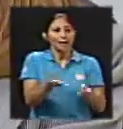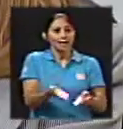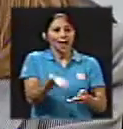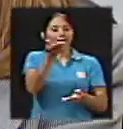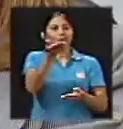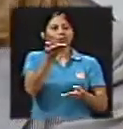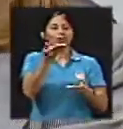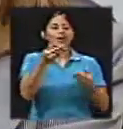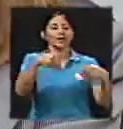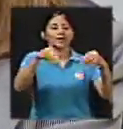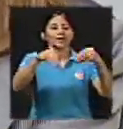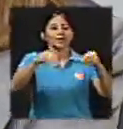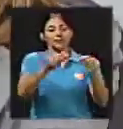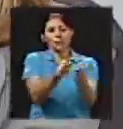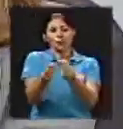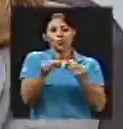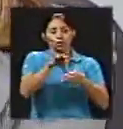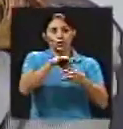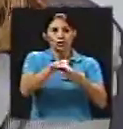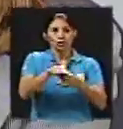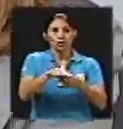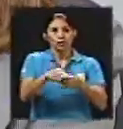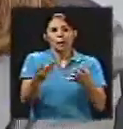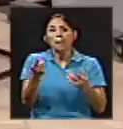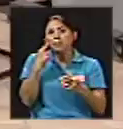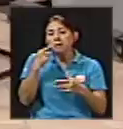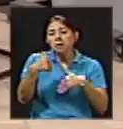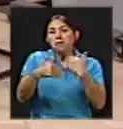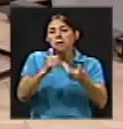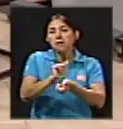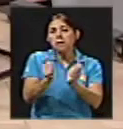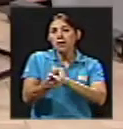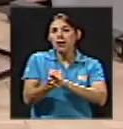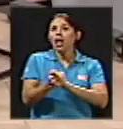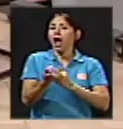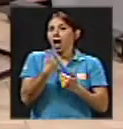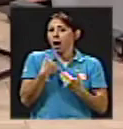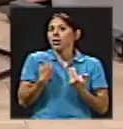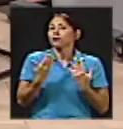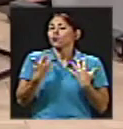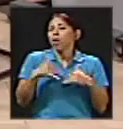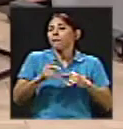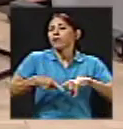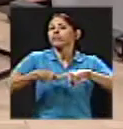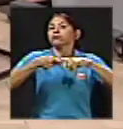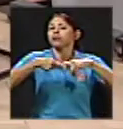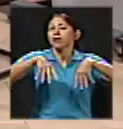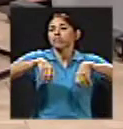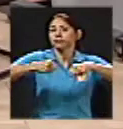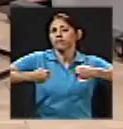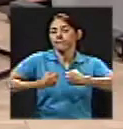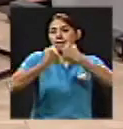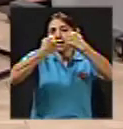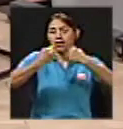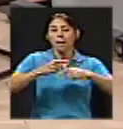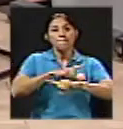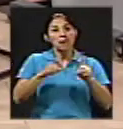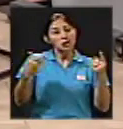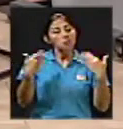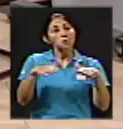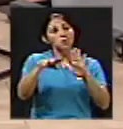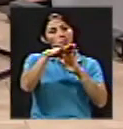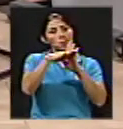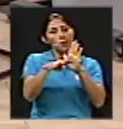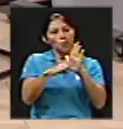va transformando. Por supuesto que hay desafíos hacia adelante, pero yo creo que el conjunto, digamos, de políticas públicas que se han venido aplicando en el